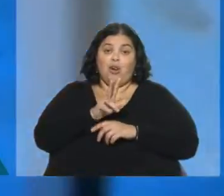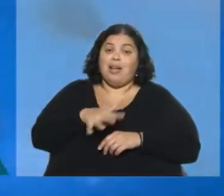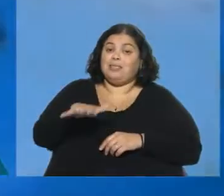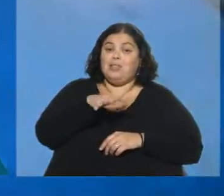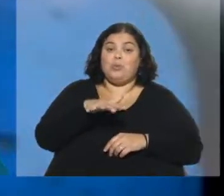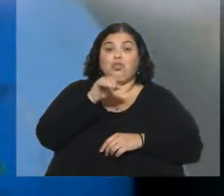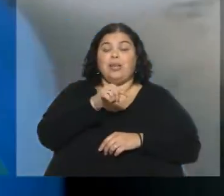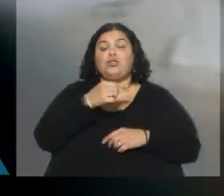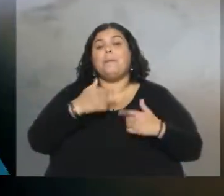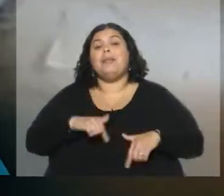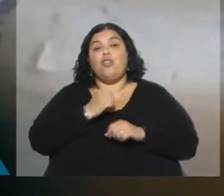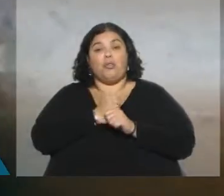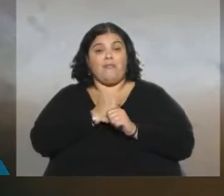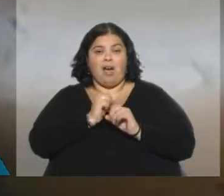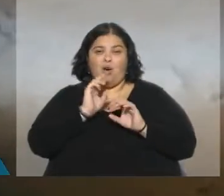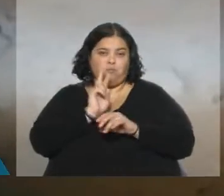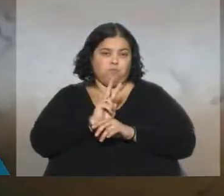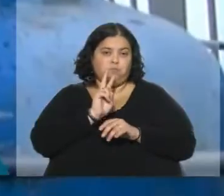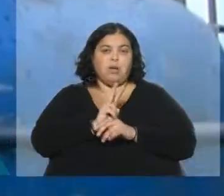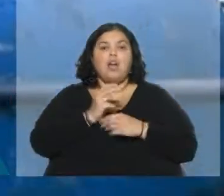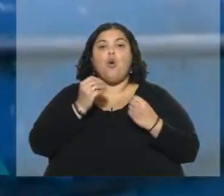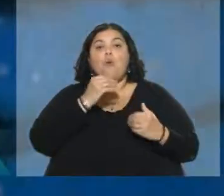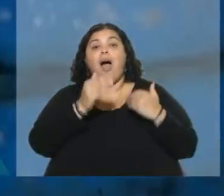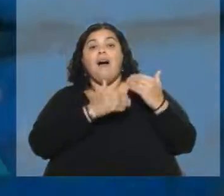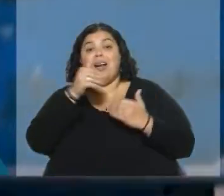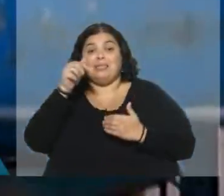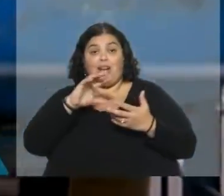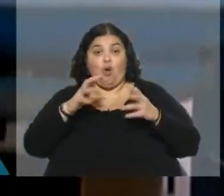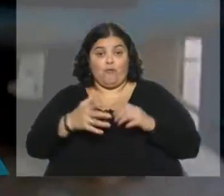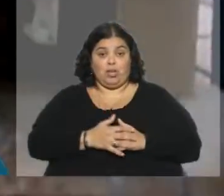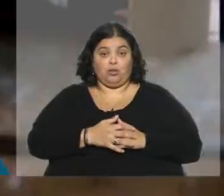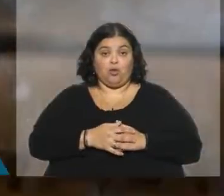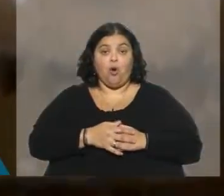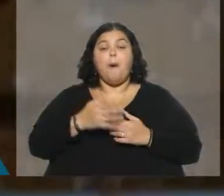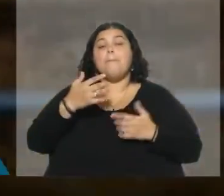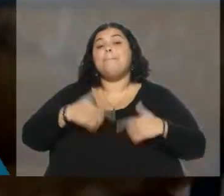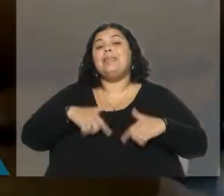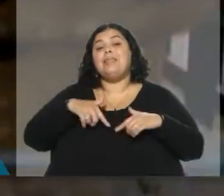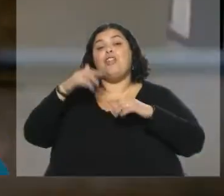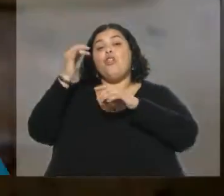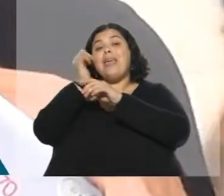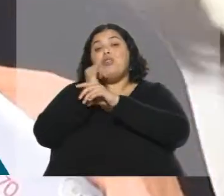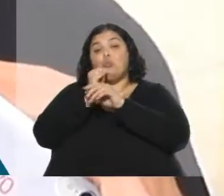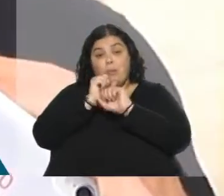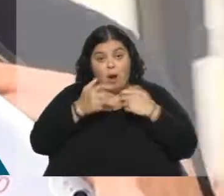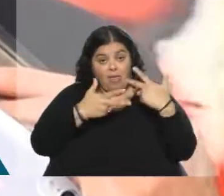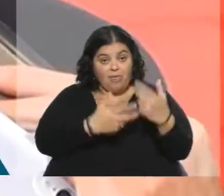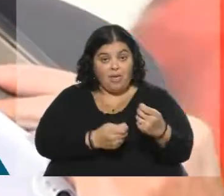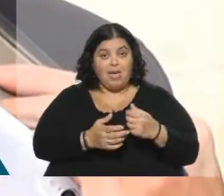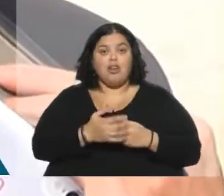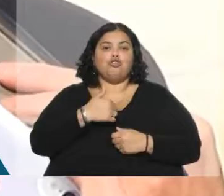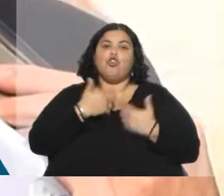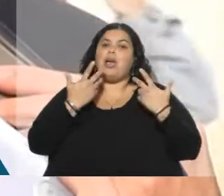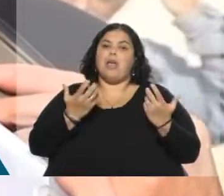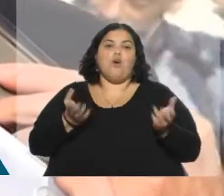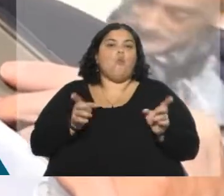el Ministerio de Trabajo. ¿Cuánto se puede avanzar en ese conflicto? ¿Cuánto puede aportar el Ministerio de Industria? Nuestro deseo es que se normalice lo antes posible